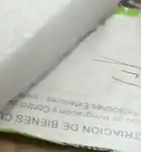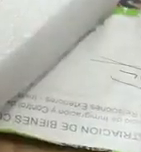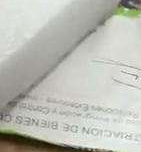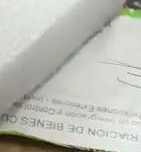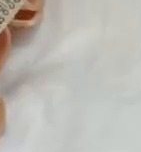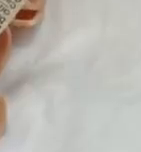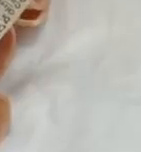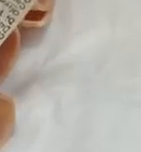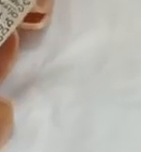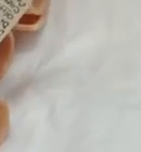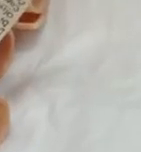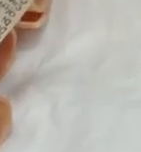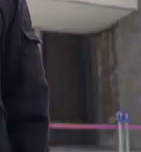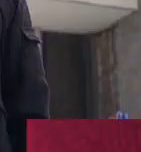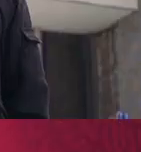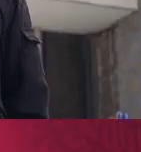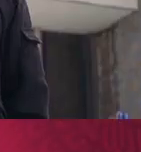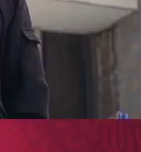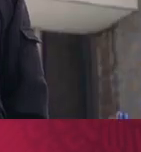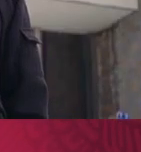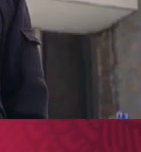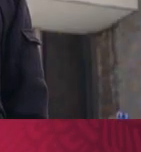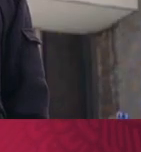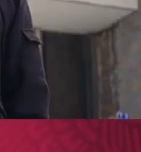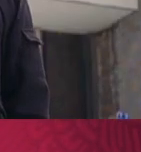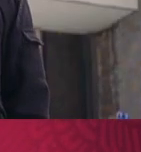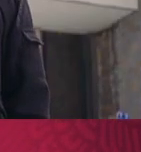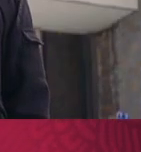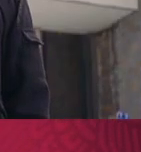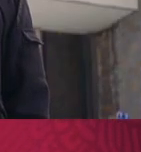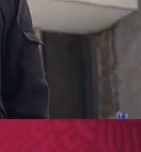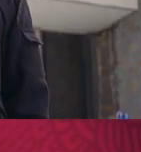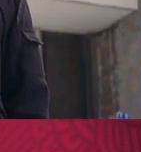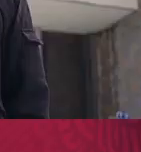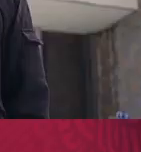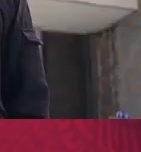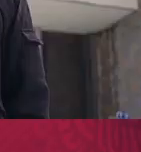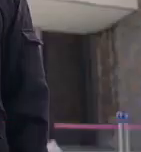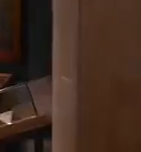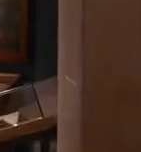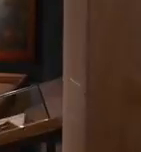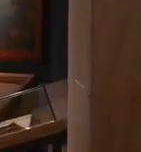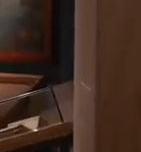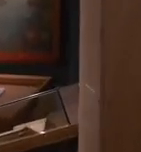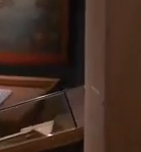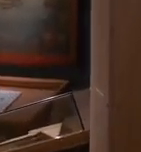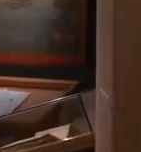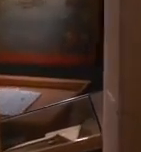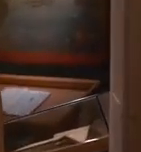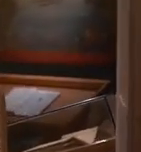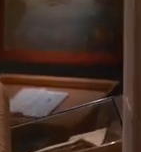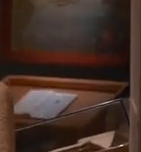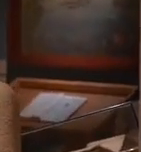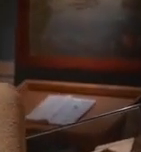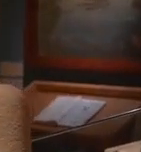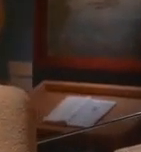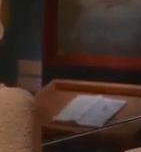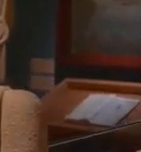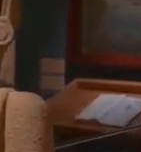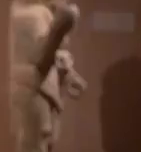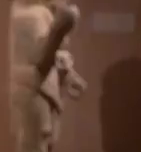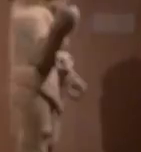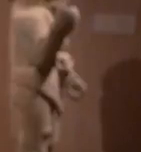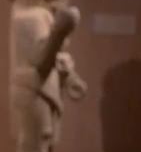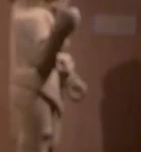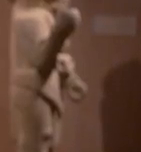admiración en el mundo entero. Papá y yo estábamos viendo la mañanera y se dio a conocer sobre las piezas